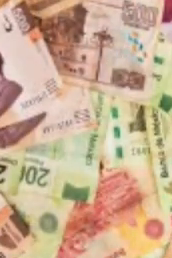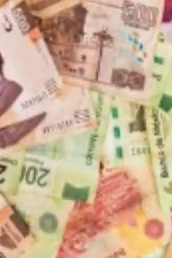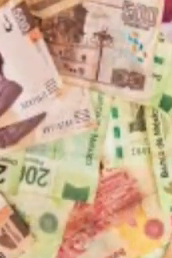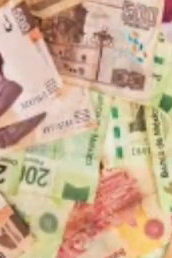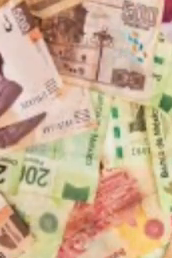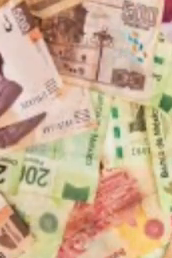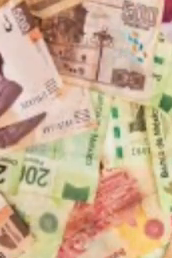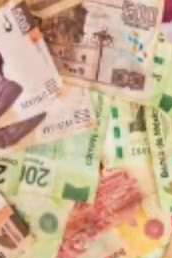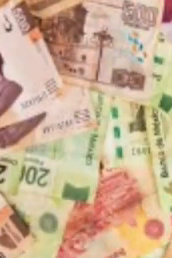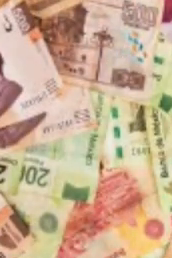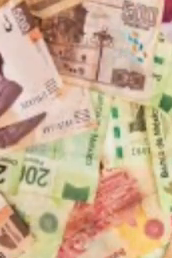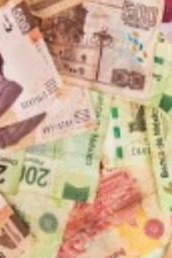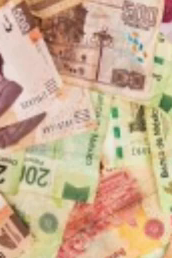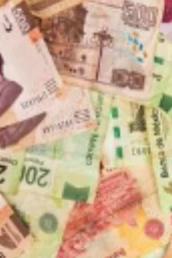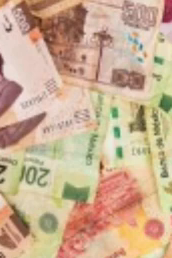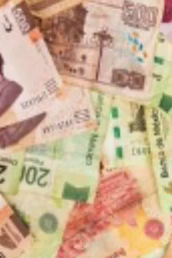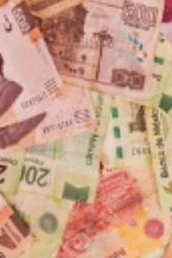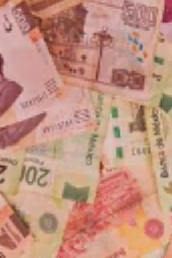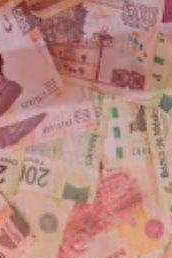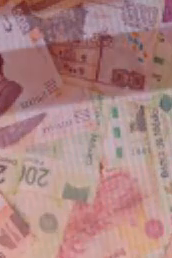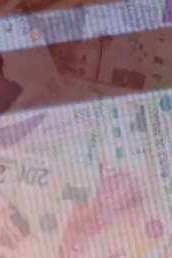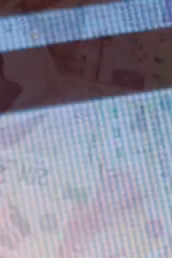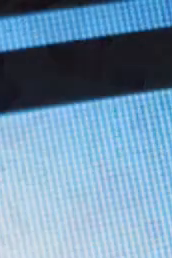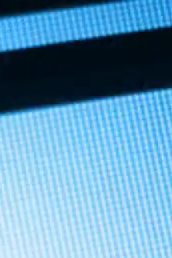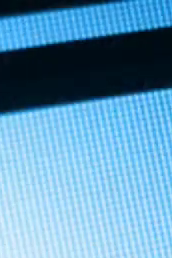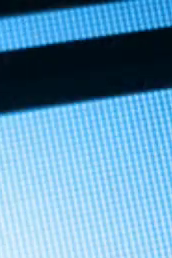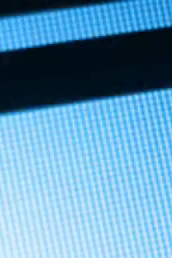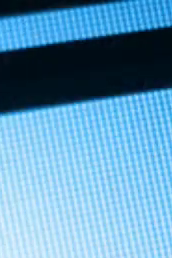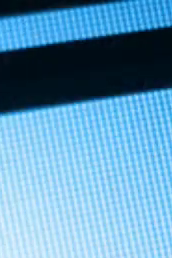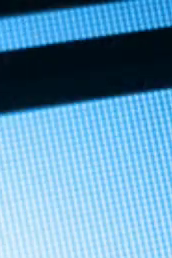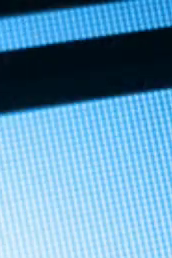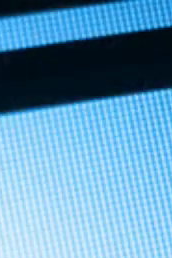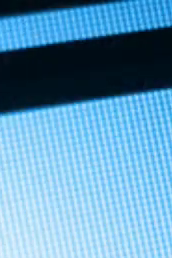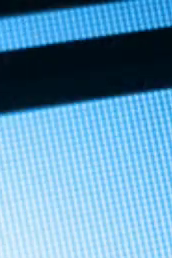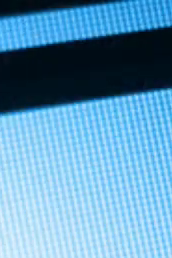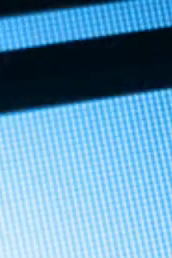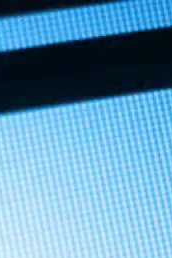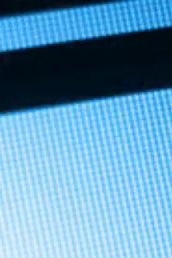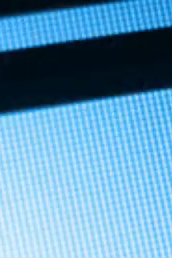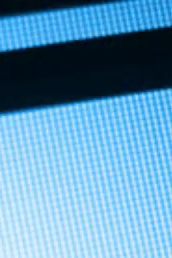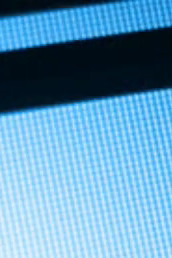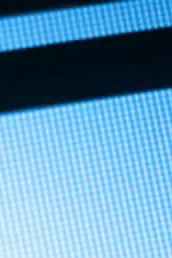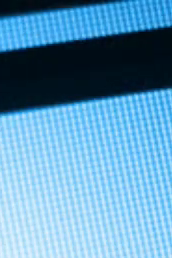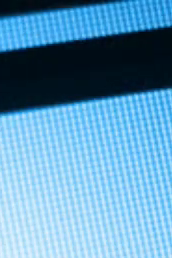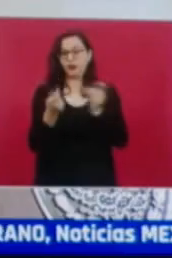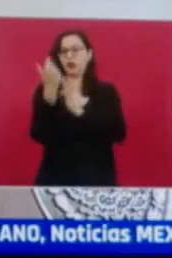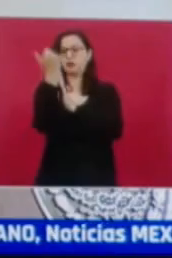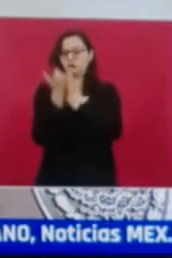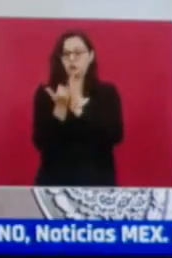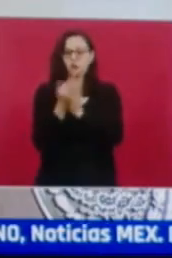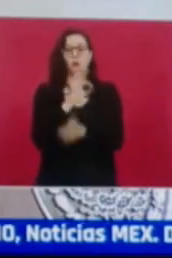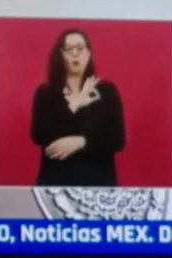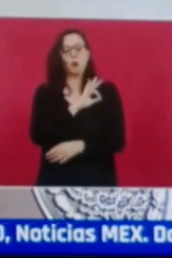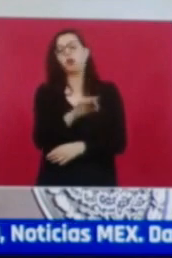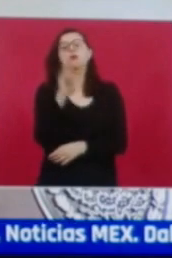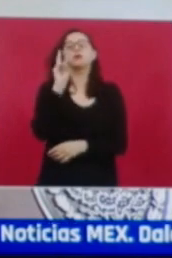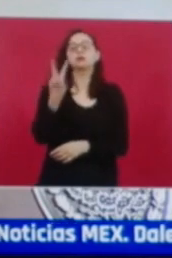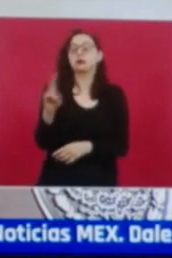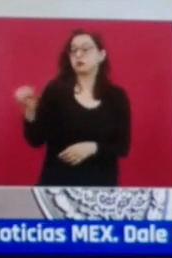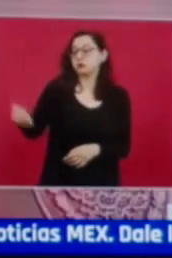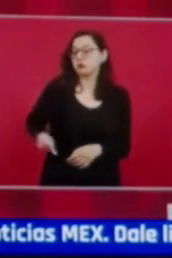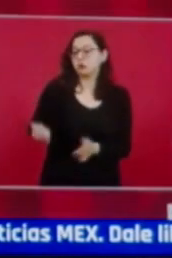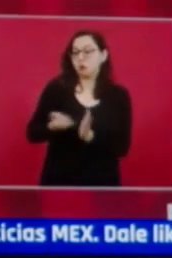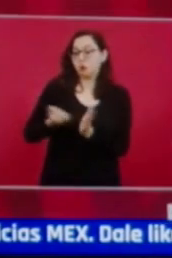cuando pudieran poner una frecuencia de FM, cuando pudieran verlo en la televisión. Pero yo considero que no ha habido todavía